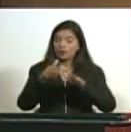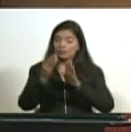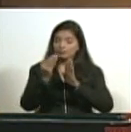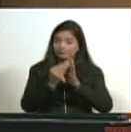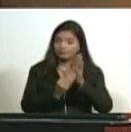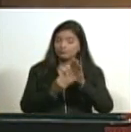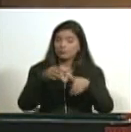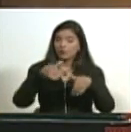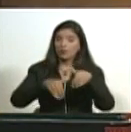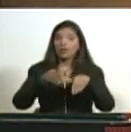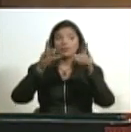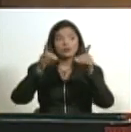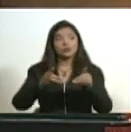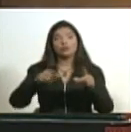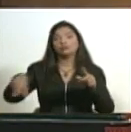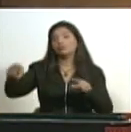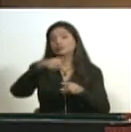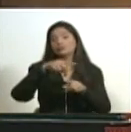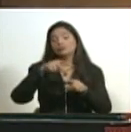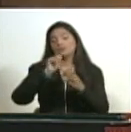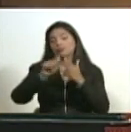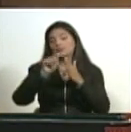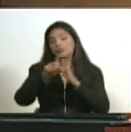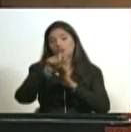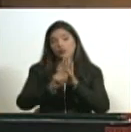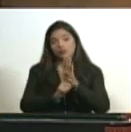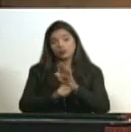y será decisión soberana de la Asamblea Nacional Constituyente,